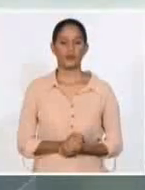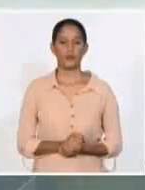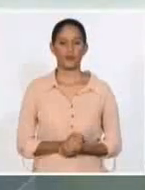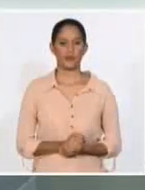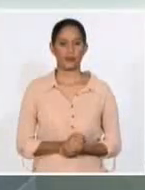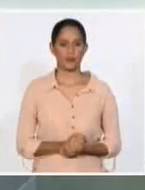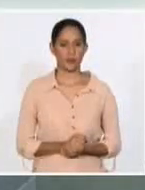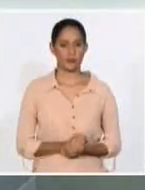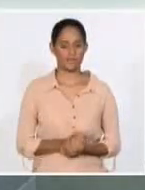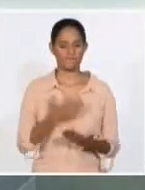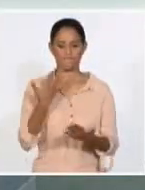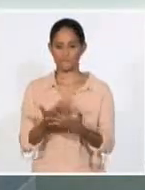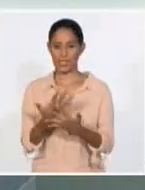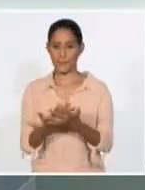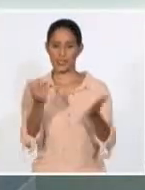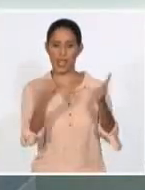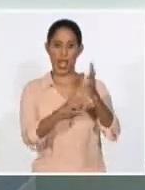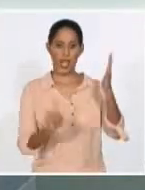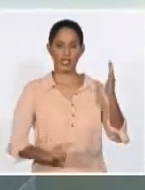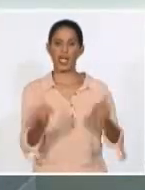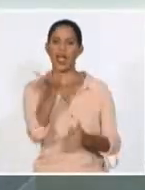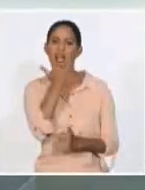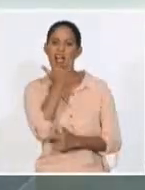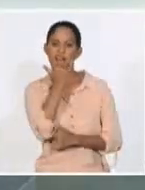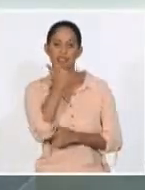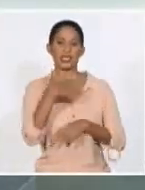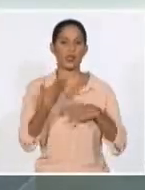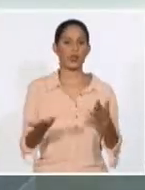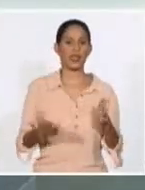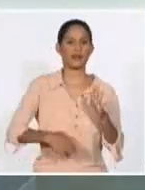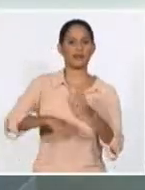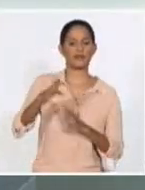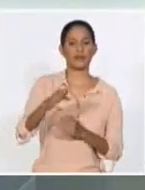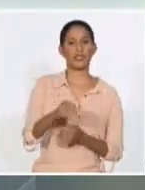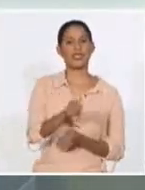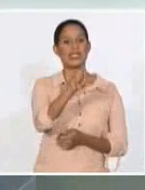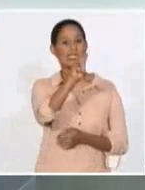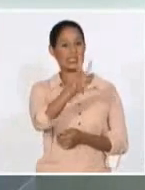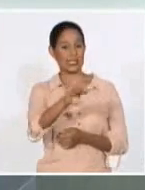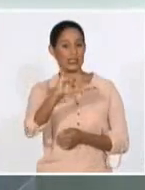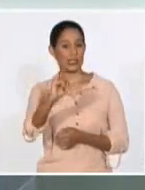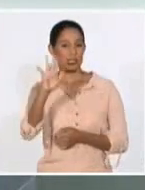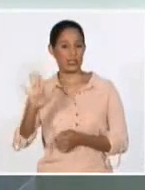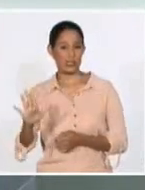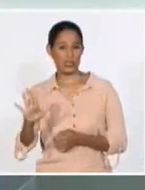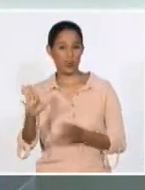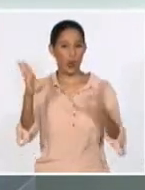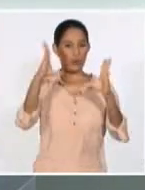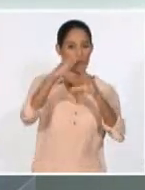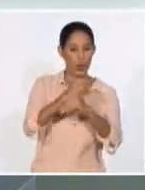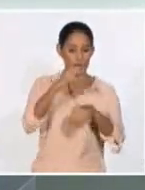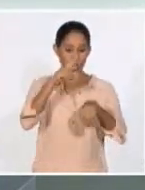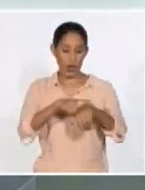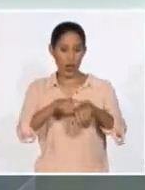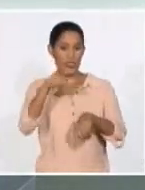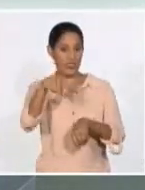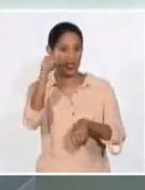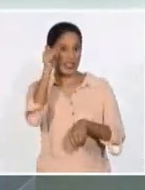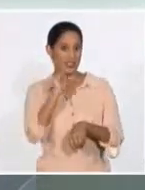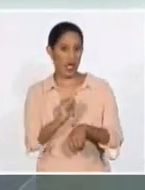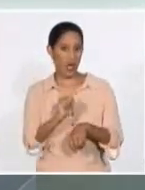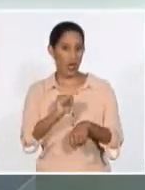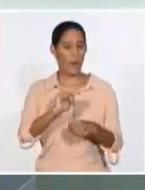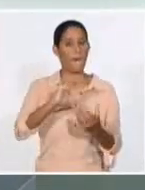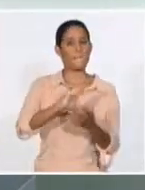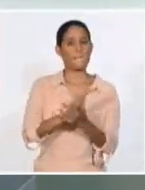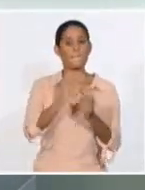y la unión eléctrica estima una afectación de 385 mw para el horario pico nocturno de este sábado sobre las condiciones que